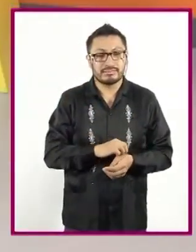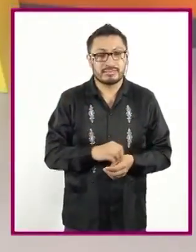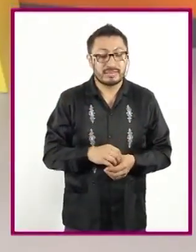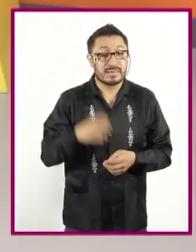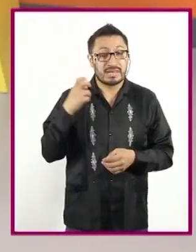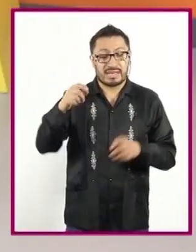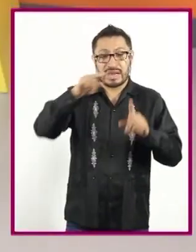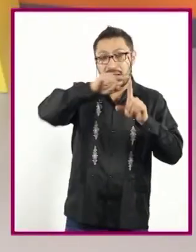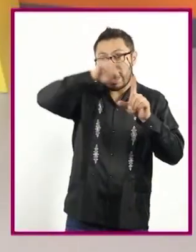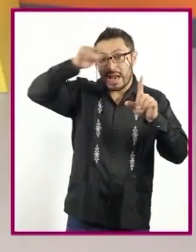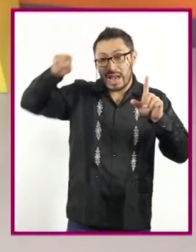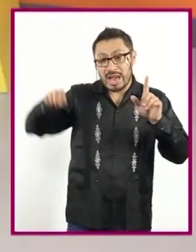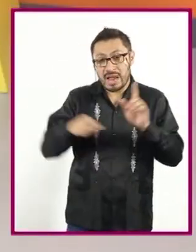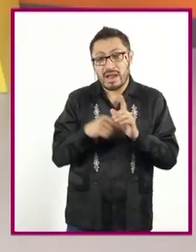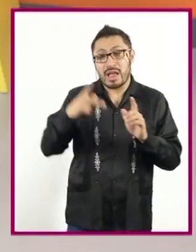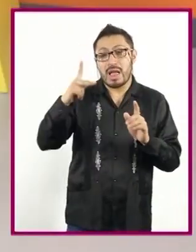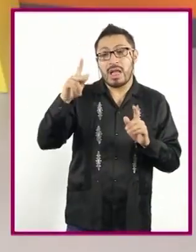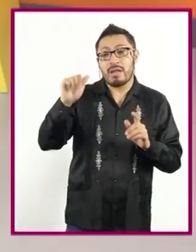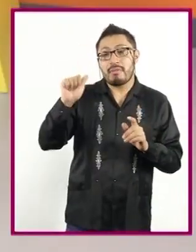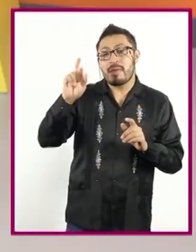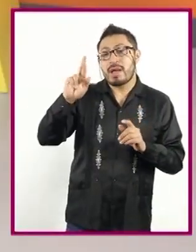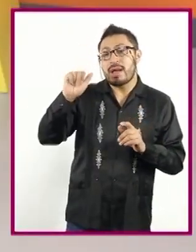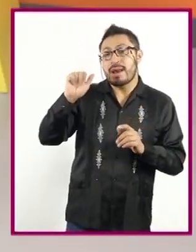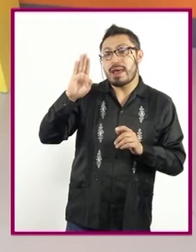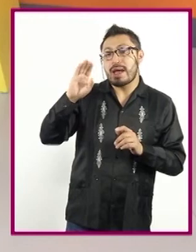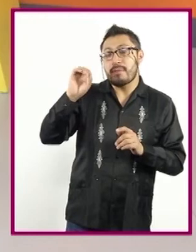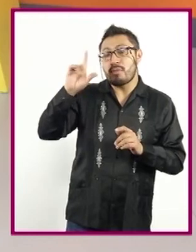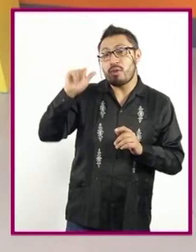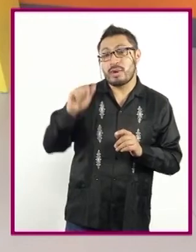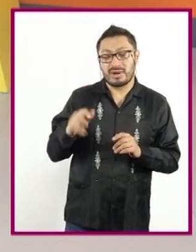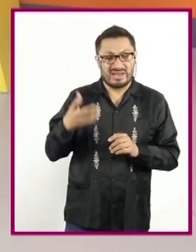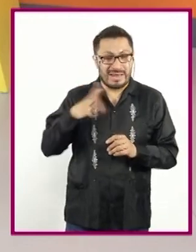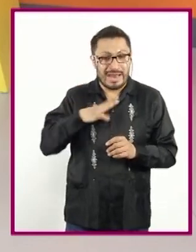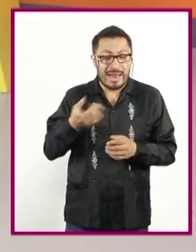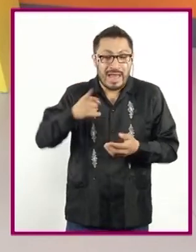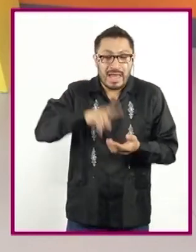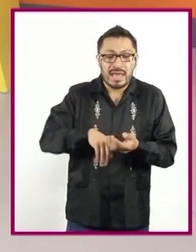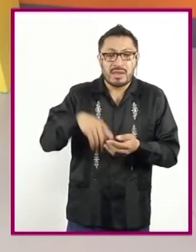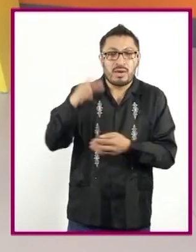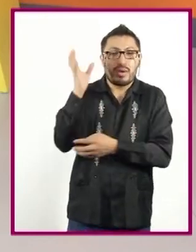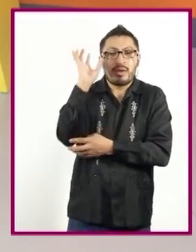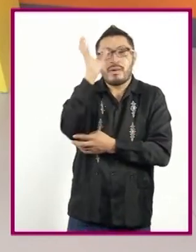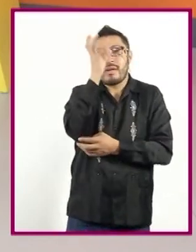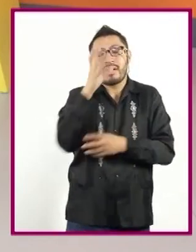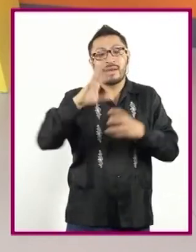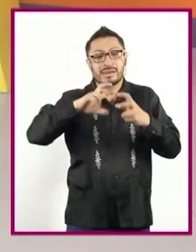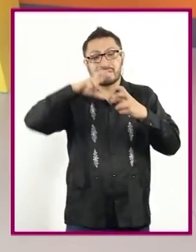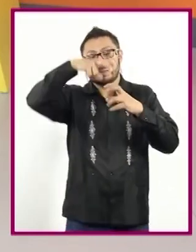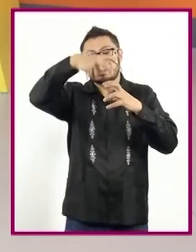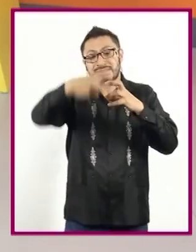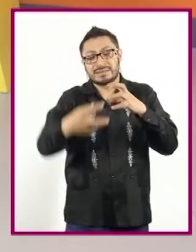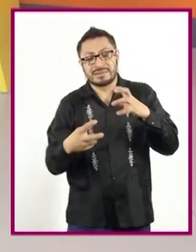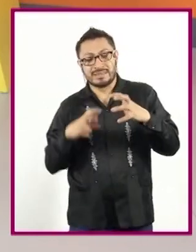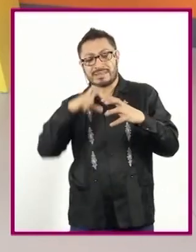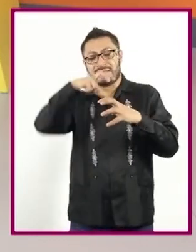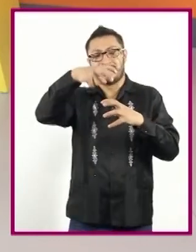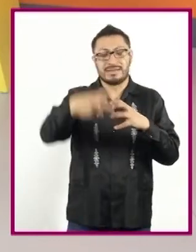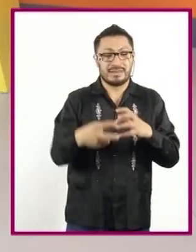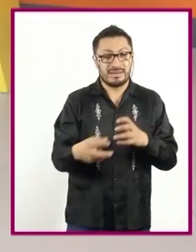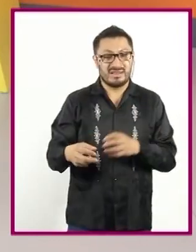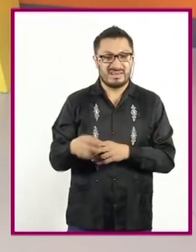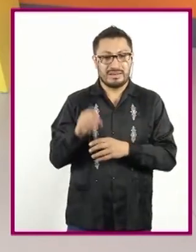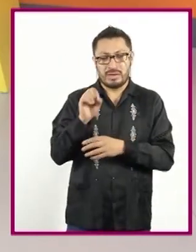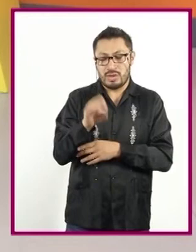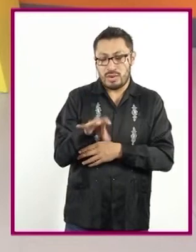Esta curva es una parábola. Se encuentra en las antenas satelitales, en los faros de los automóviles o en